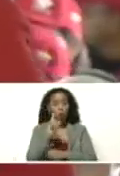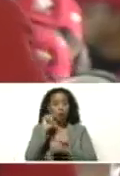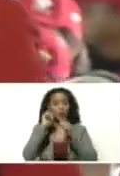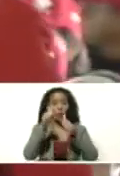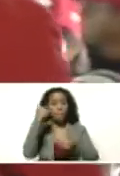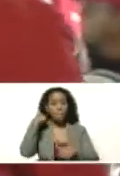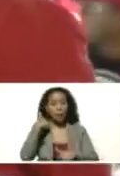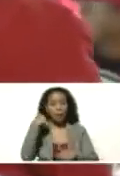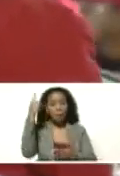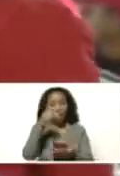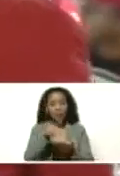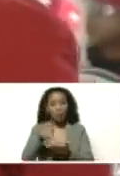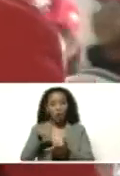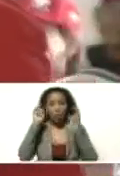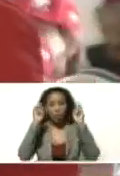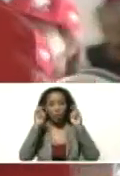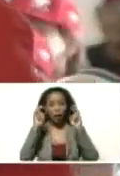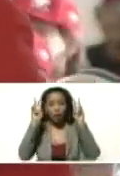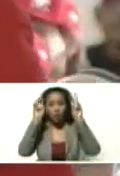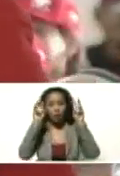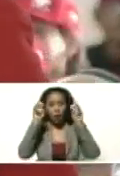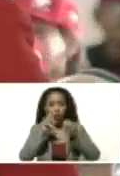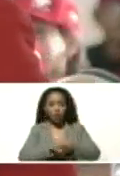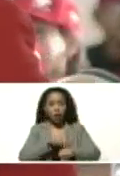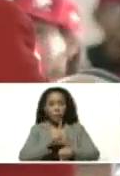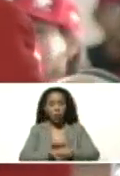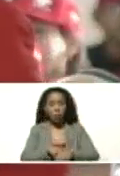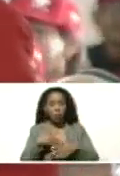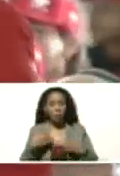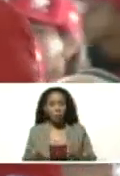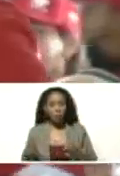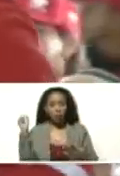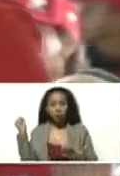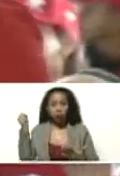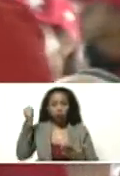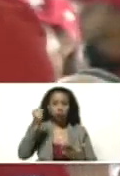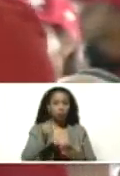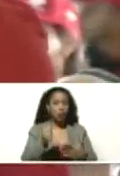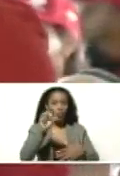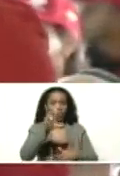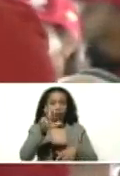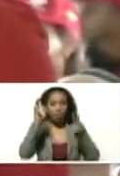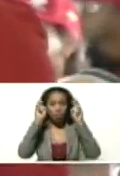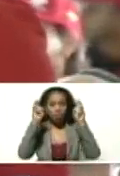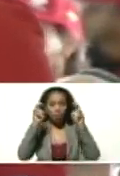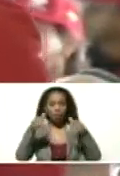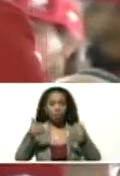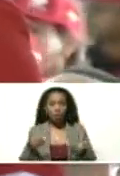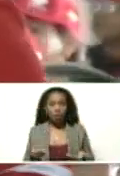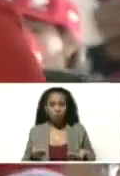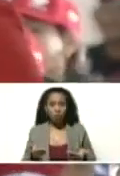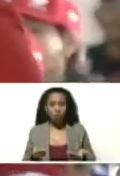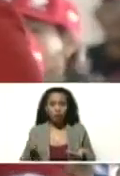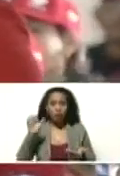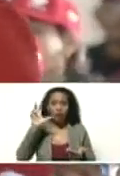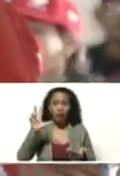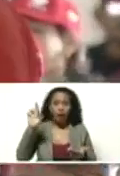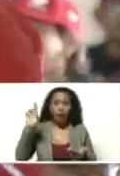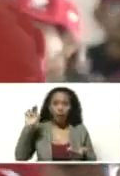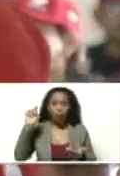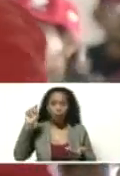intervención en el marco del Congreso de la Nueva Época, trayendo los tres conceptos de la